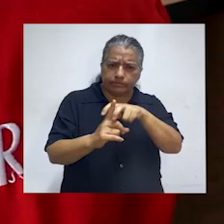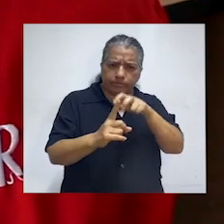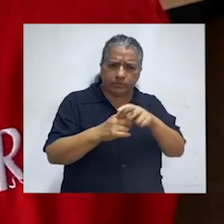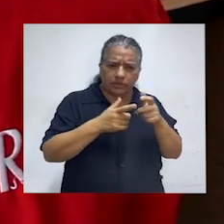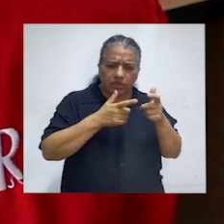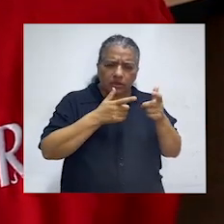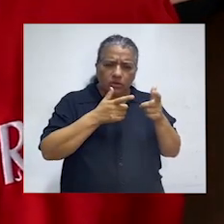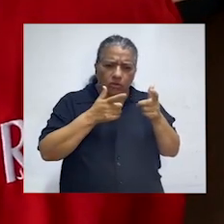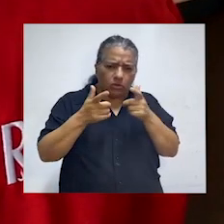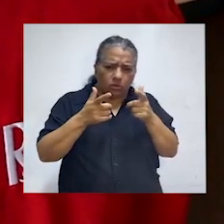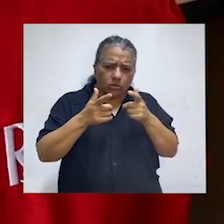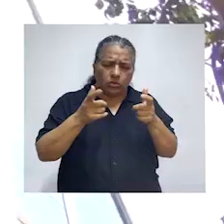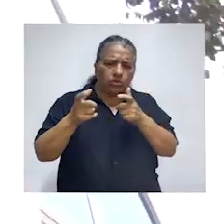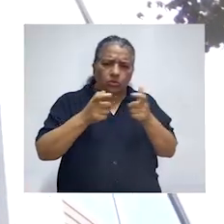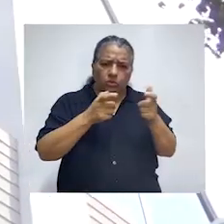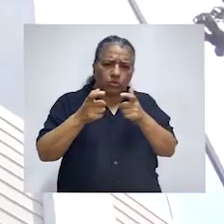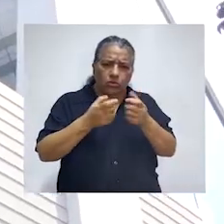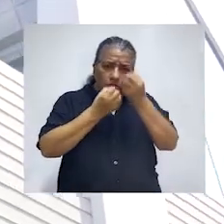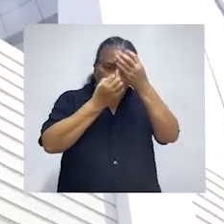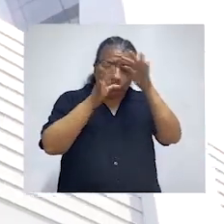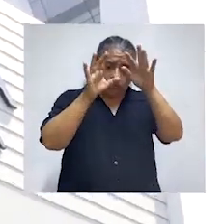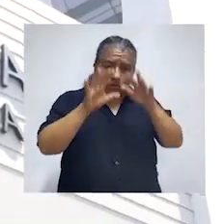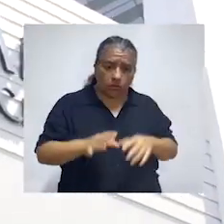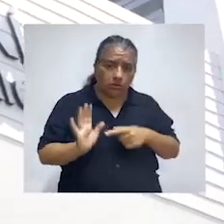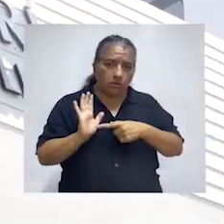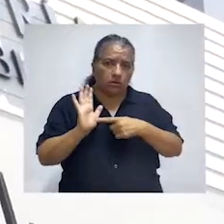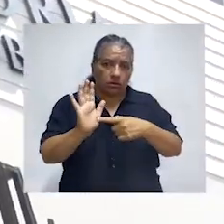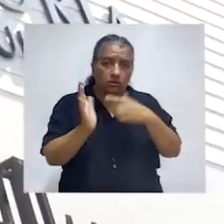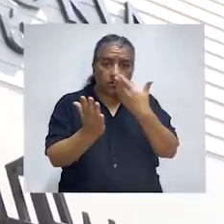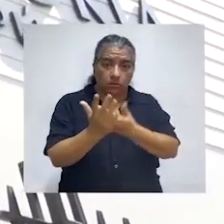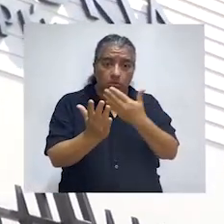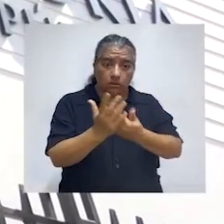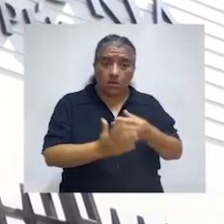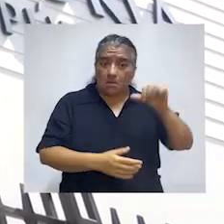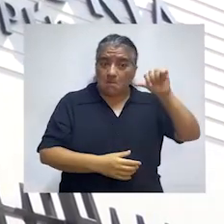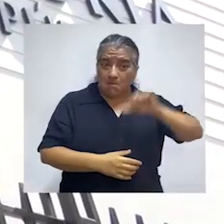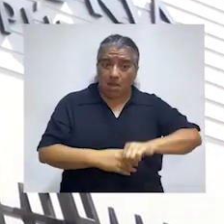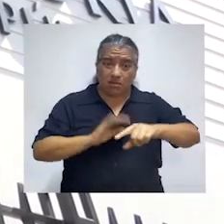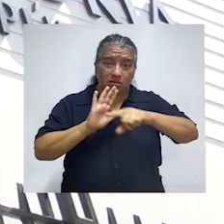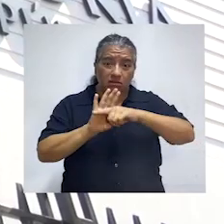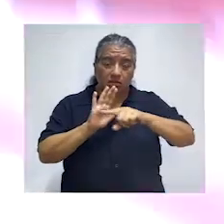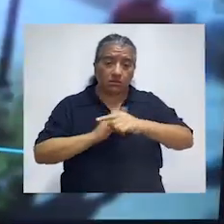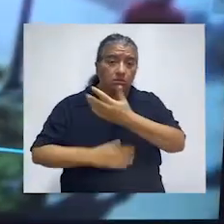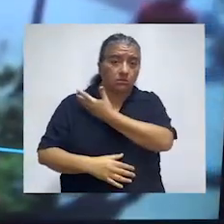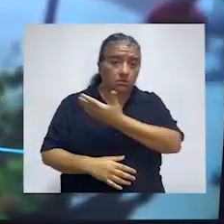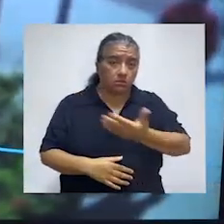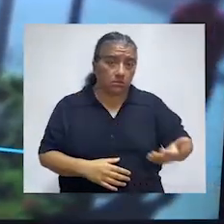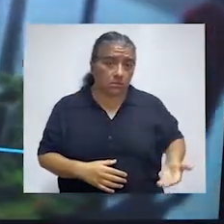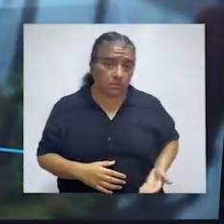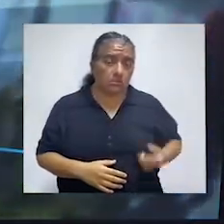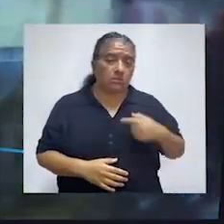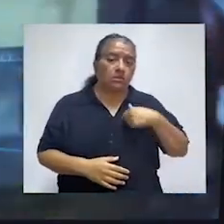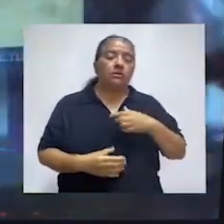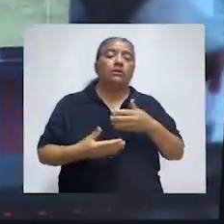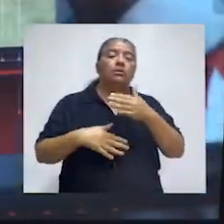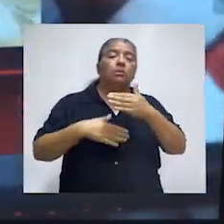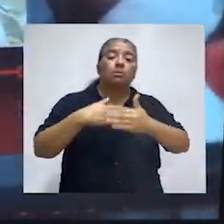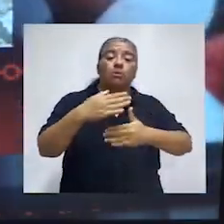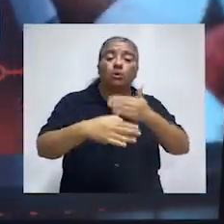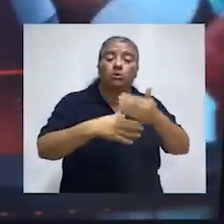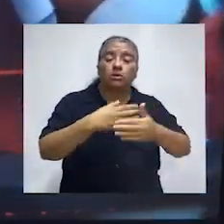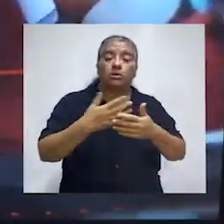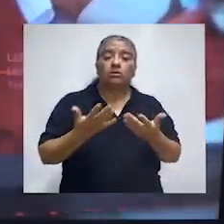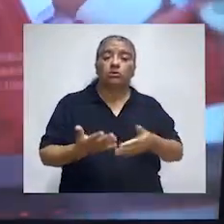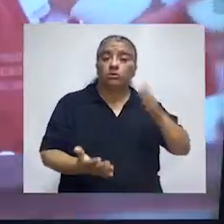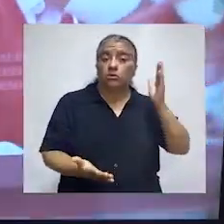al Estado afrontan un procedimiento administrativo sancionador en la Contraloría General. Las faltas graves se sancionan con la